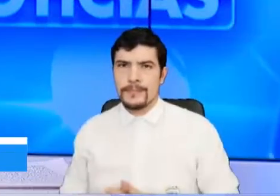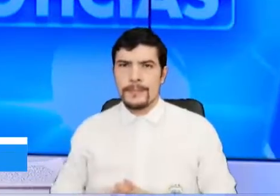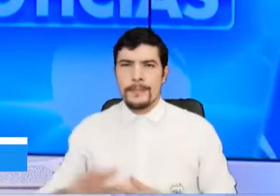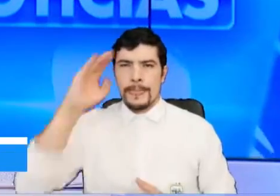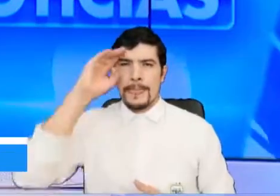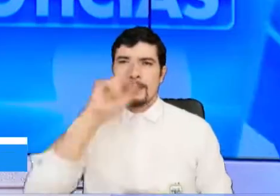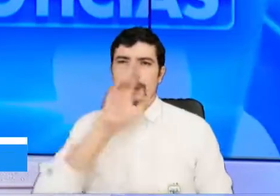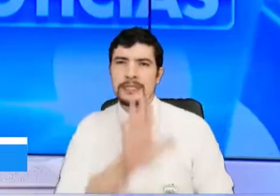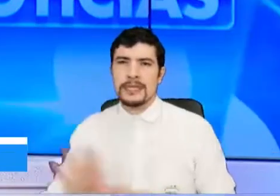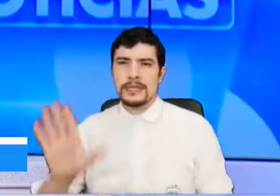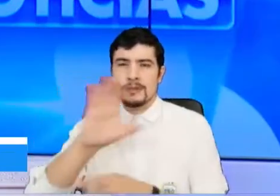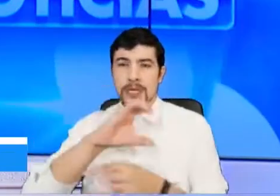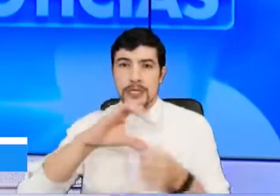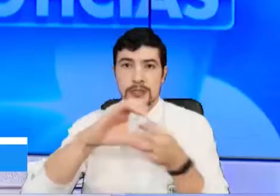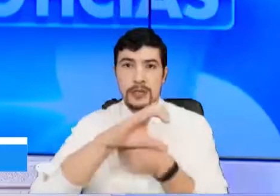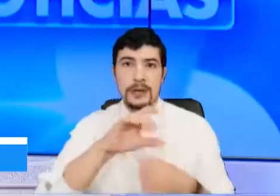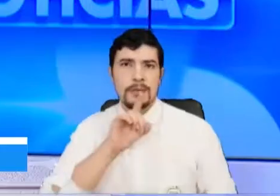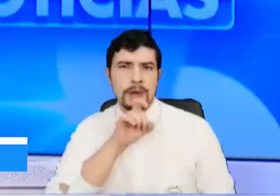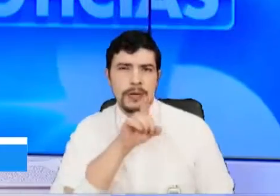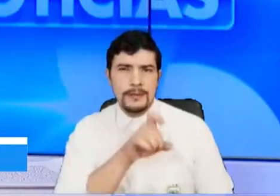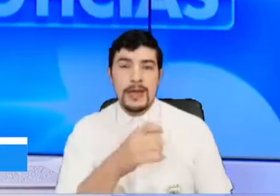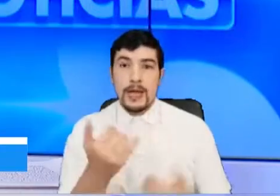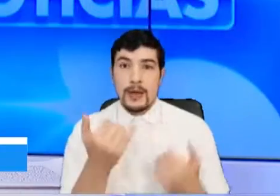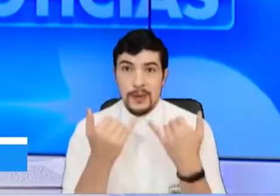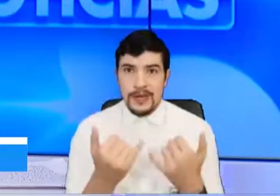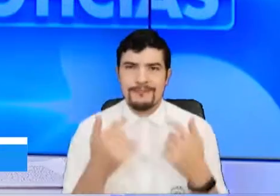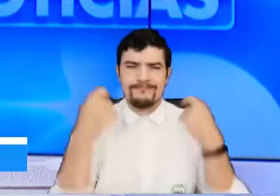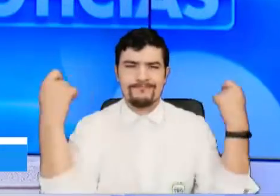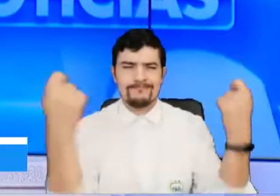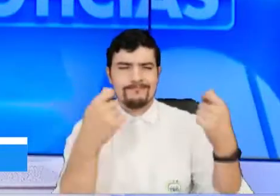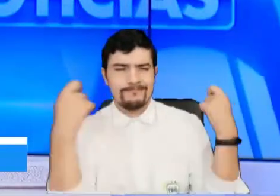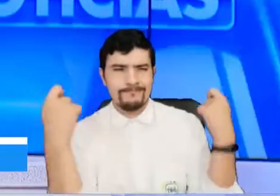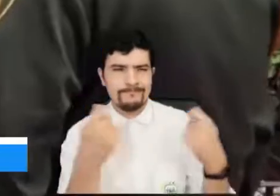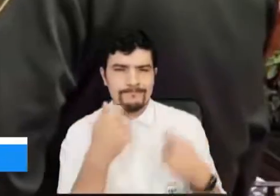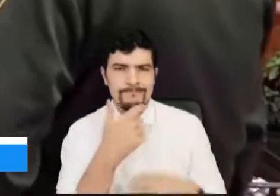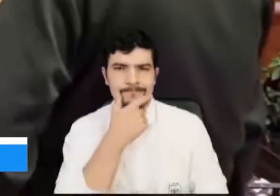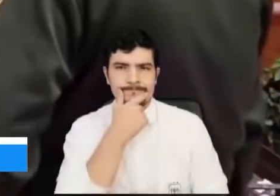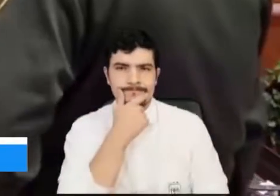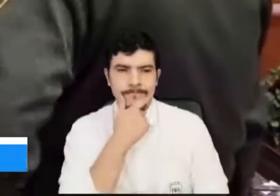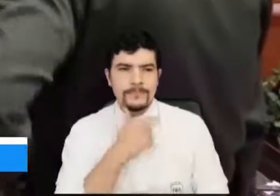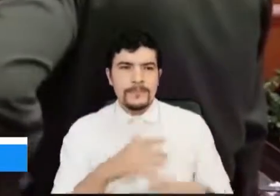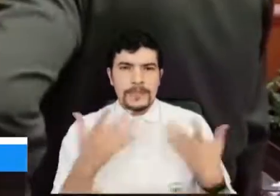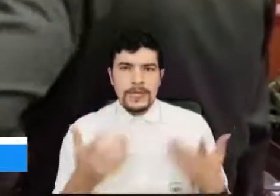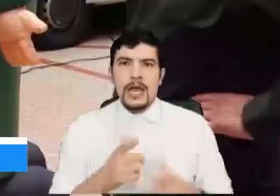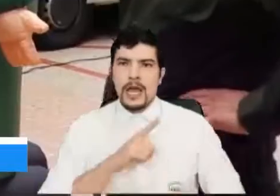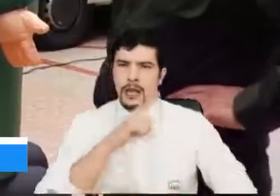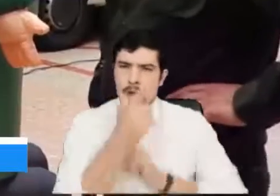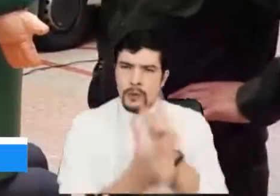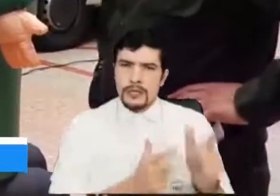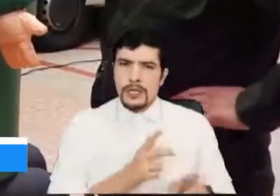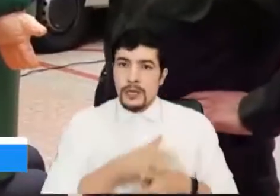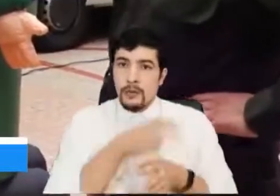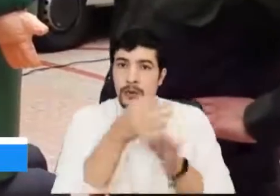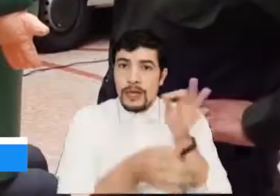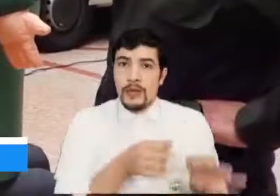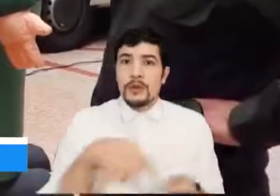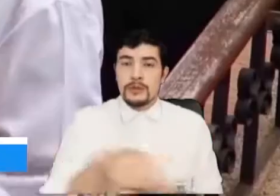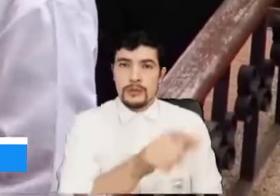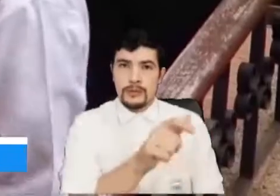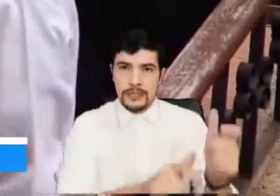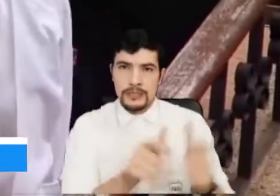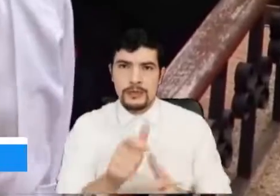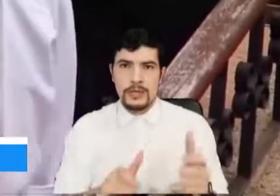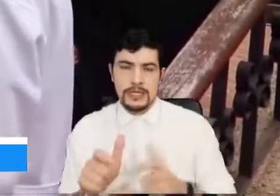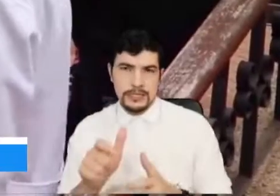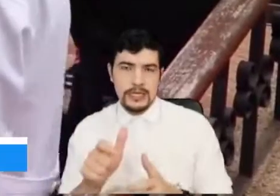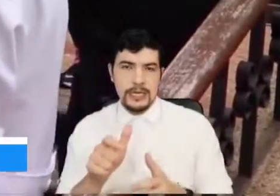ingenió una estrategia para proteger a los que luchan día a día contra esta pandemia. La policía se tomó las instalaciones de la Foscal en